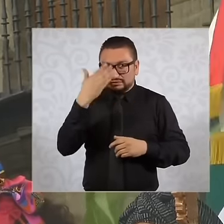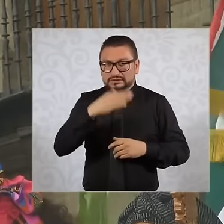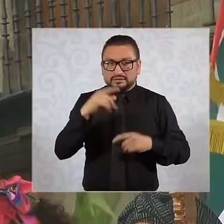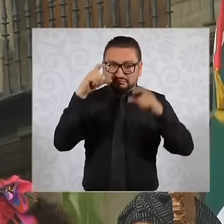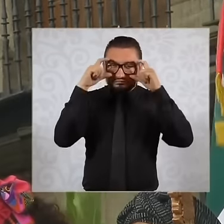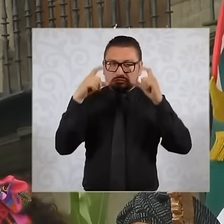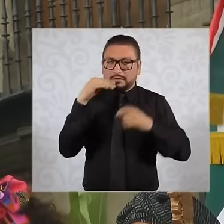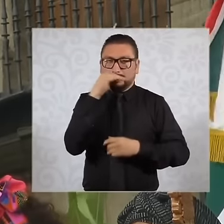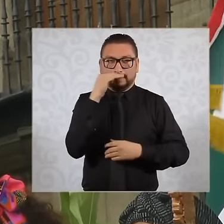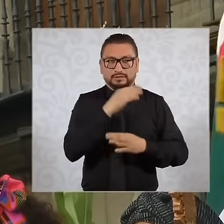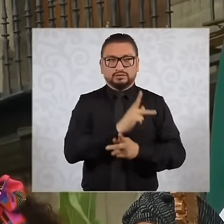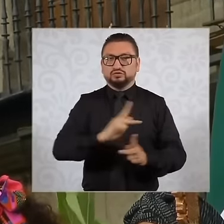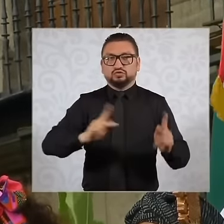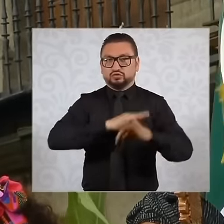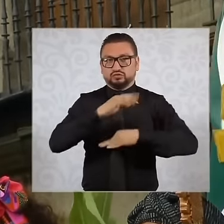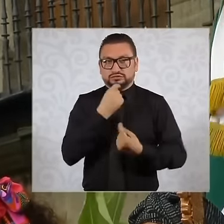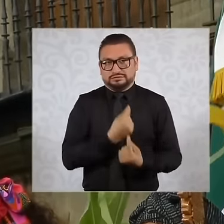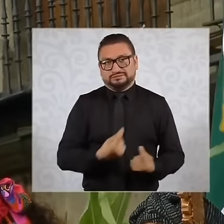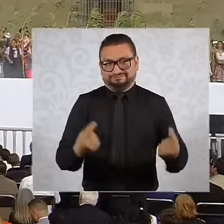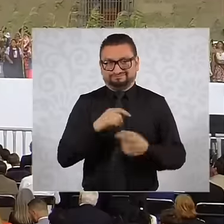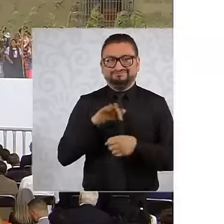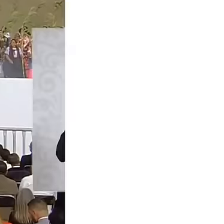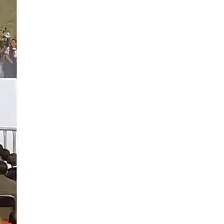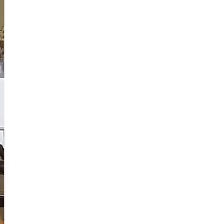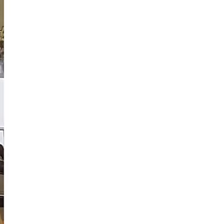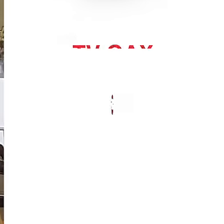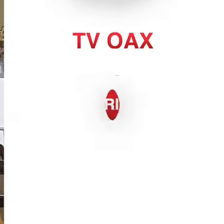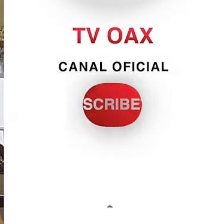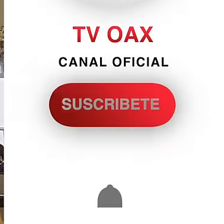todos los niños que los necesiten.